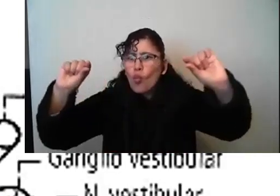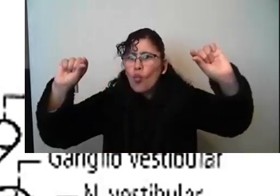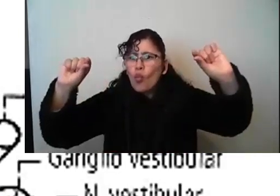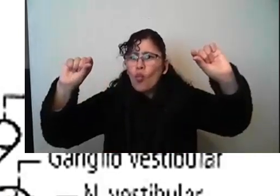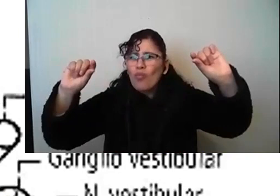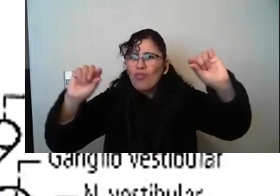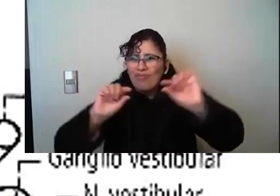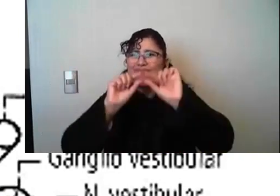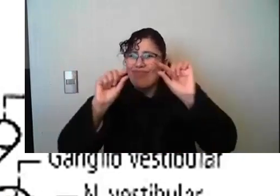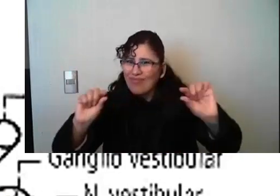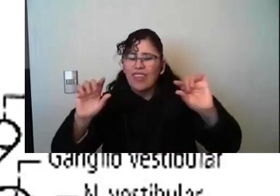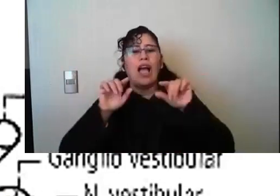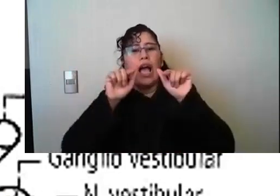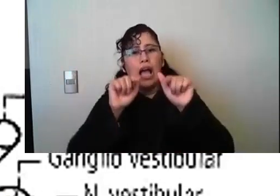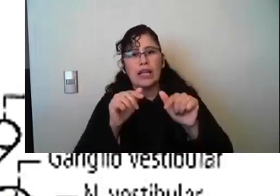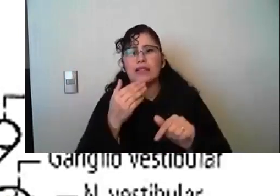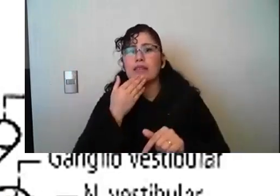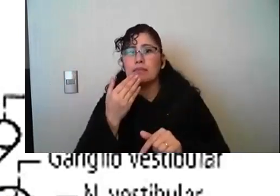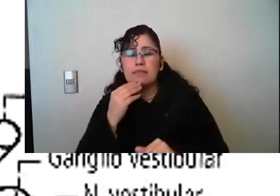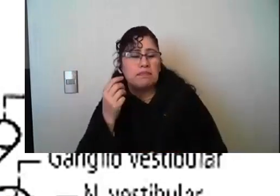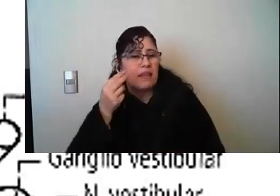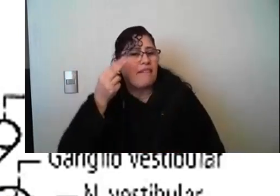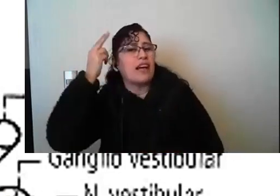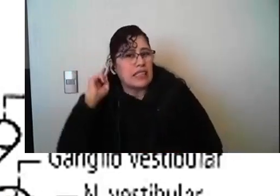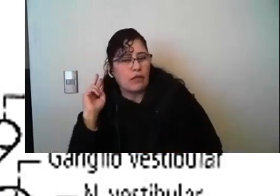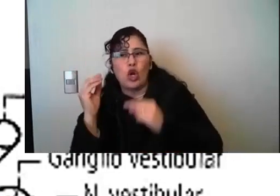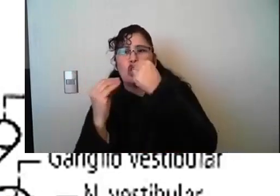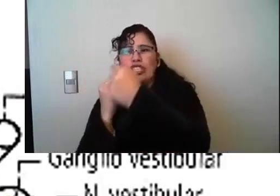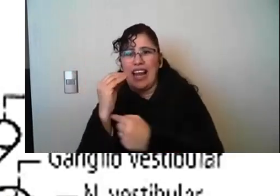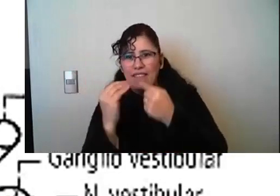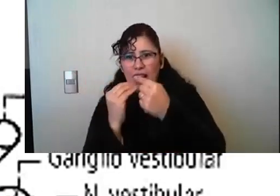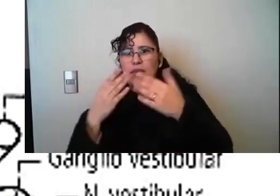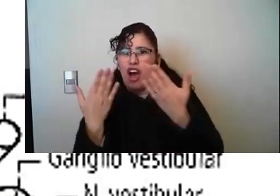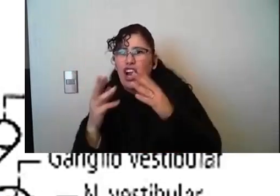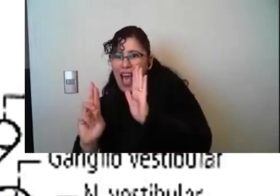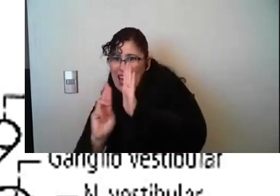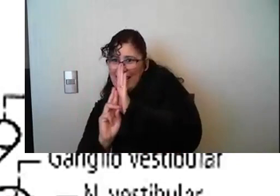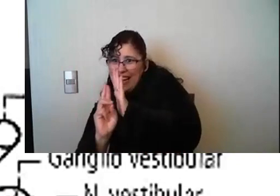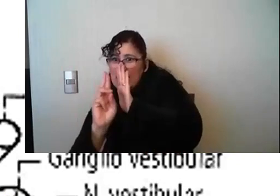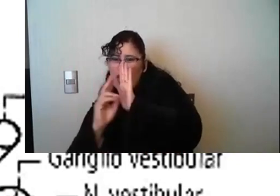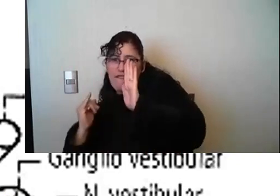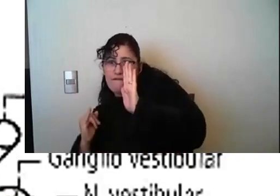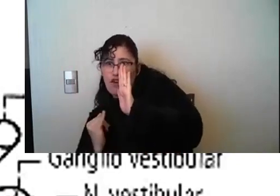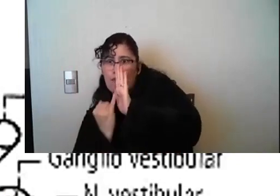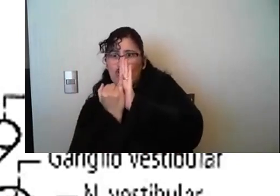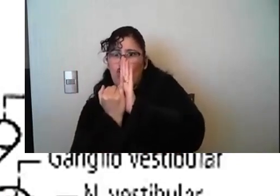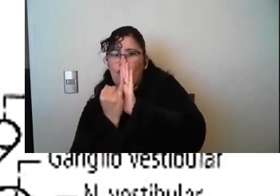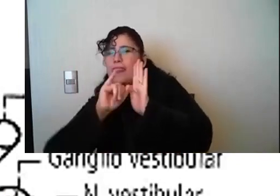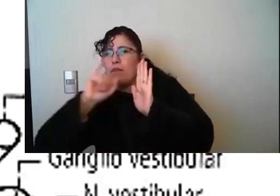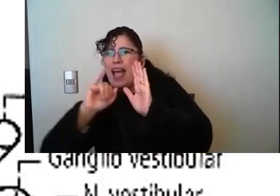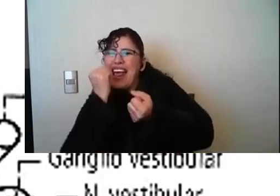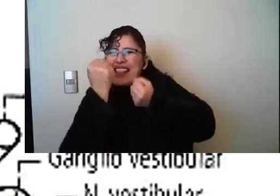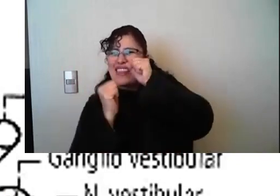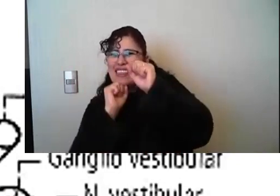funcionalmente vestíbulo cerebelo. Entonces la información llega a los receptores, nervio vestibular, octavo